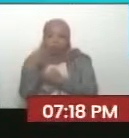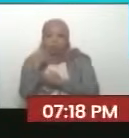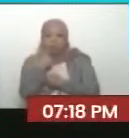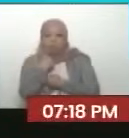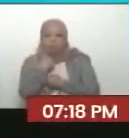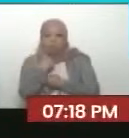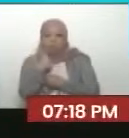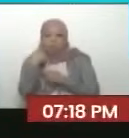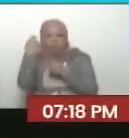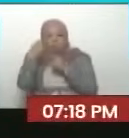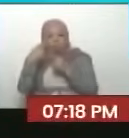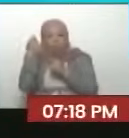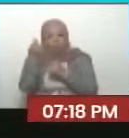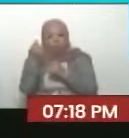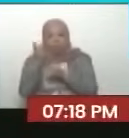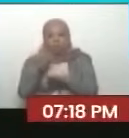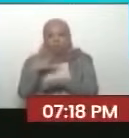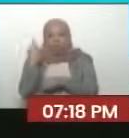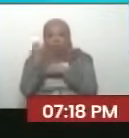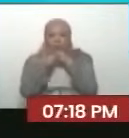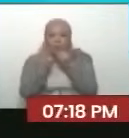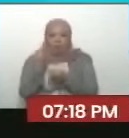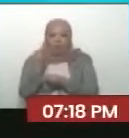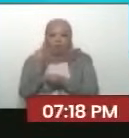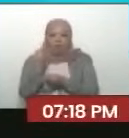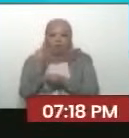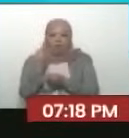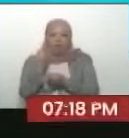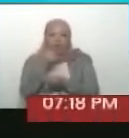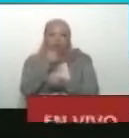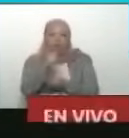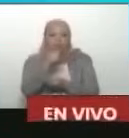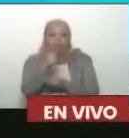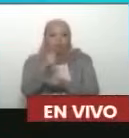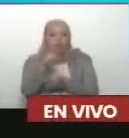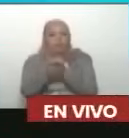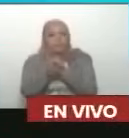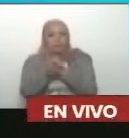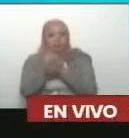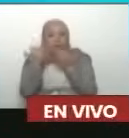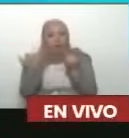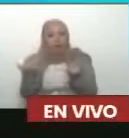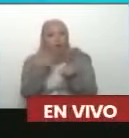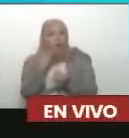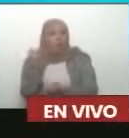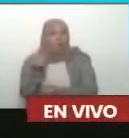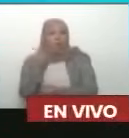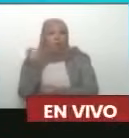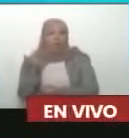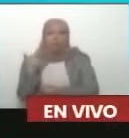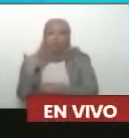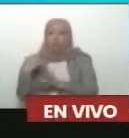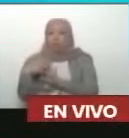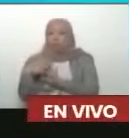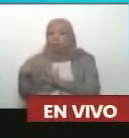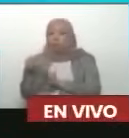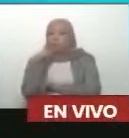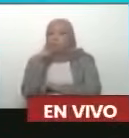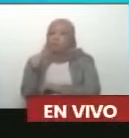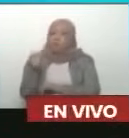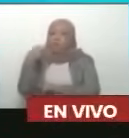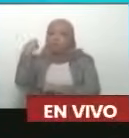Digo yo videíto, una forma de decir. Hizo un contenido, como le dicen los muchachos ahora. Pásame tu contenido.